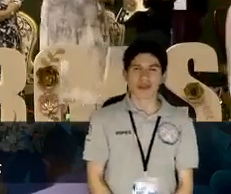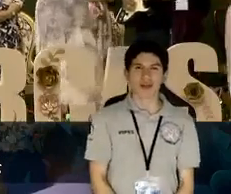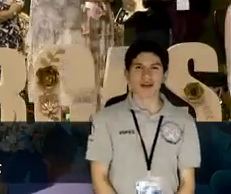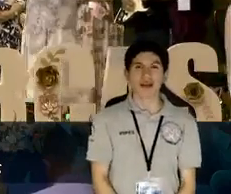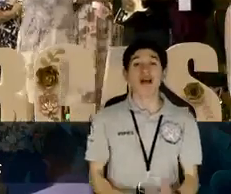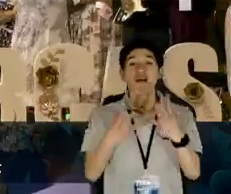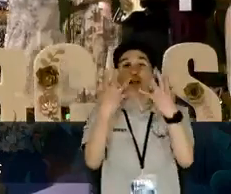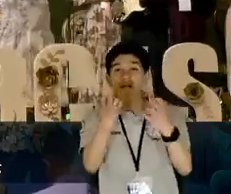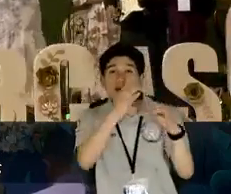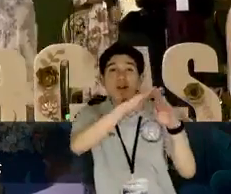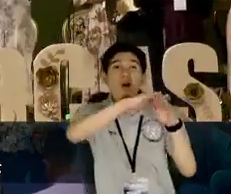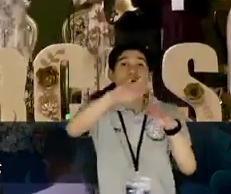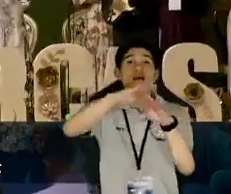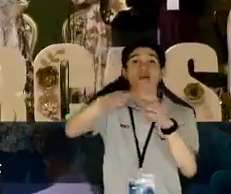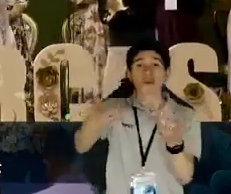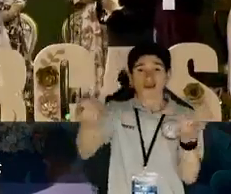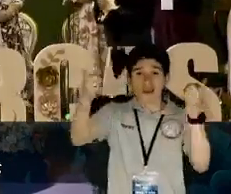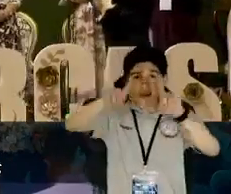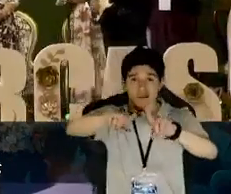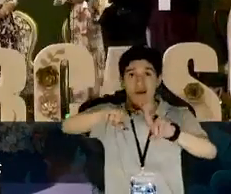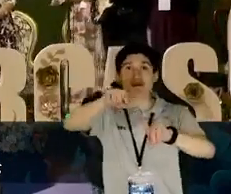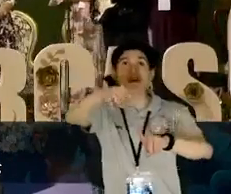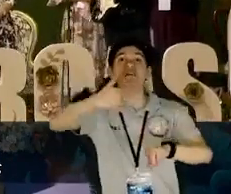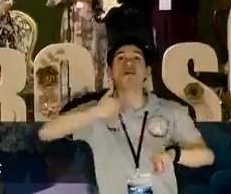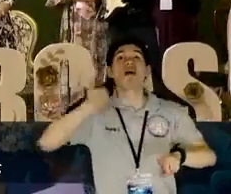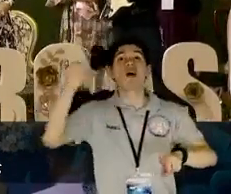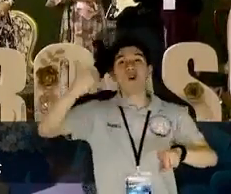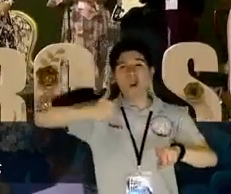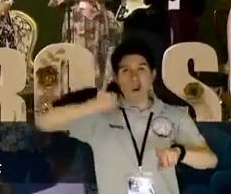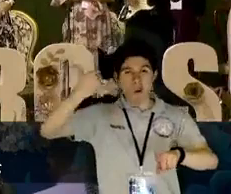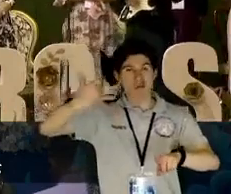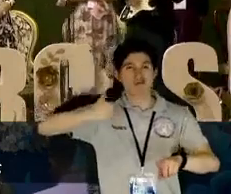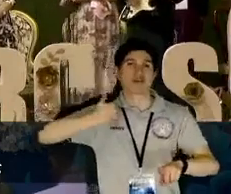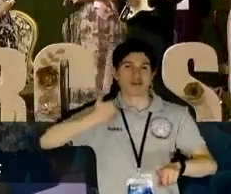Quiero invitar también a un joven,